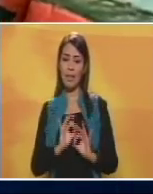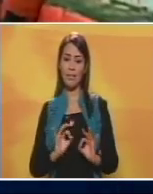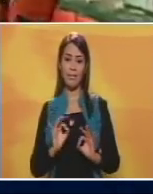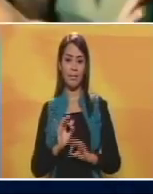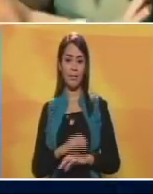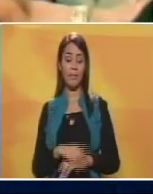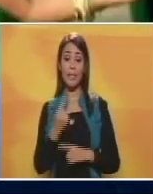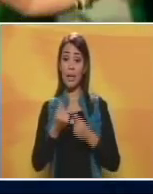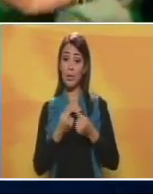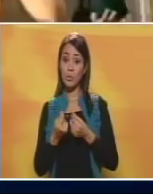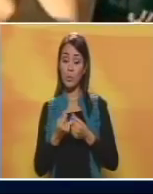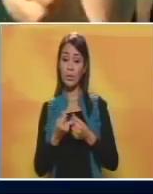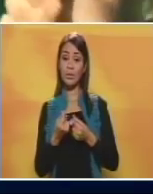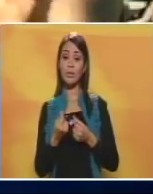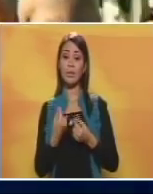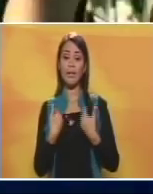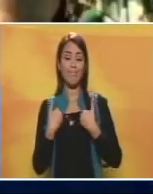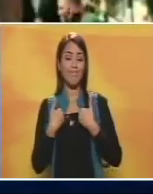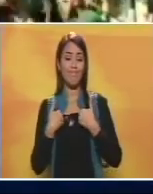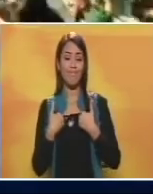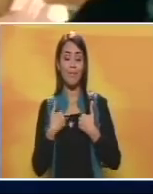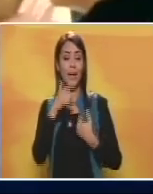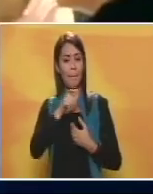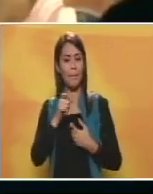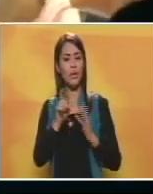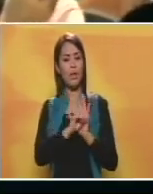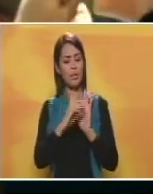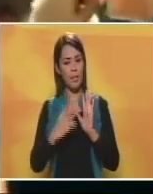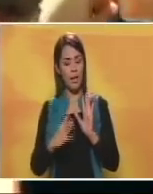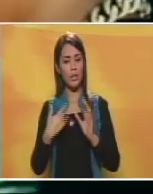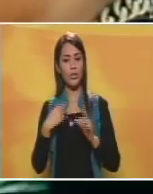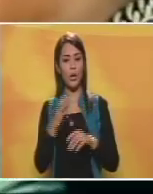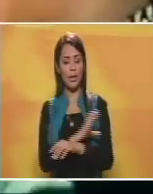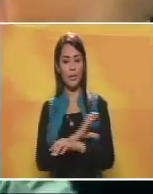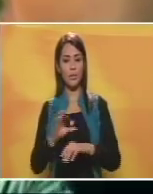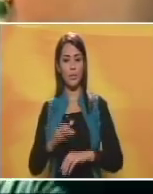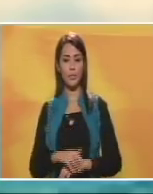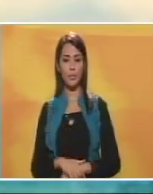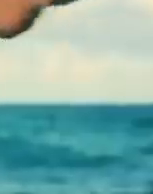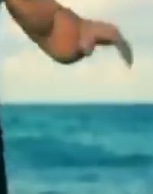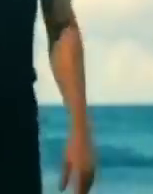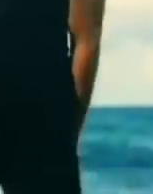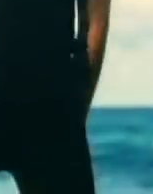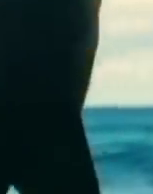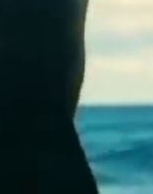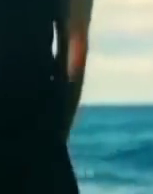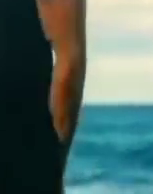consecuencias económicas que puedan afectar a los que tienen derechos de la canción.